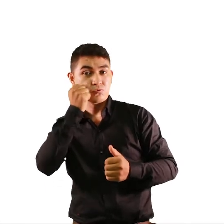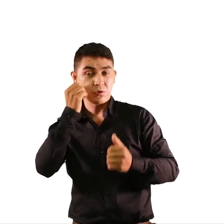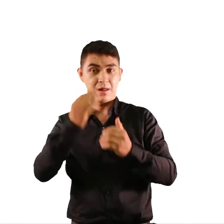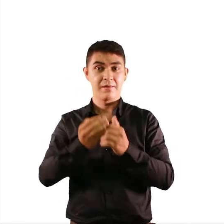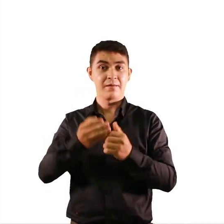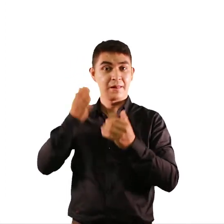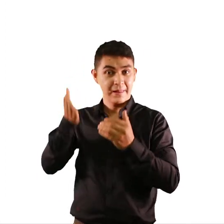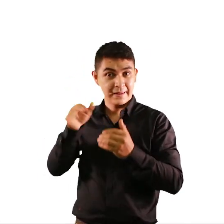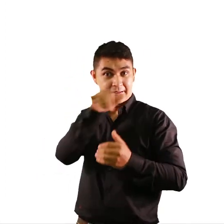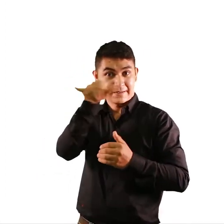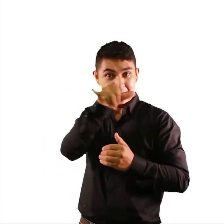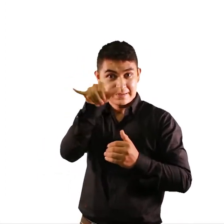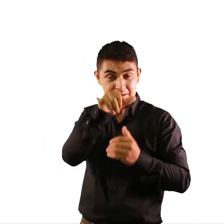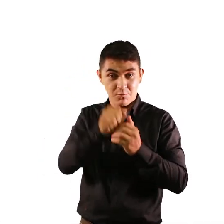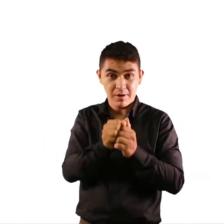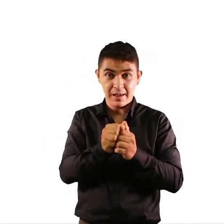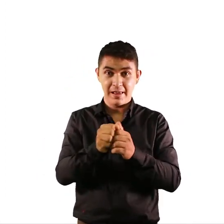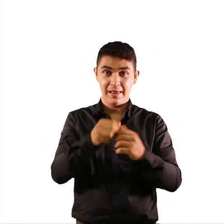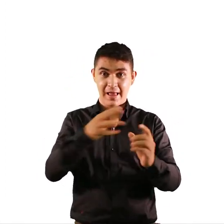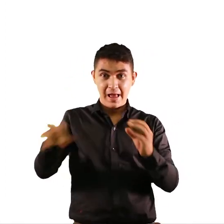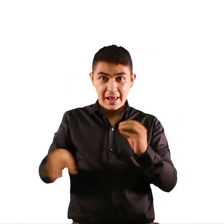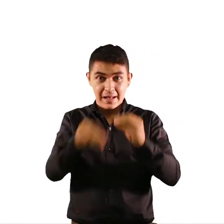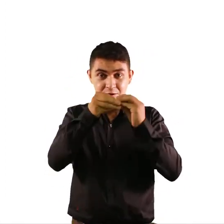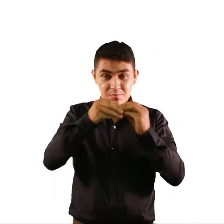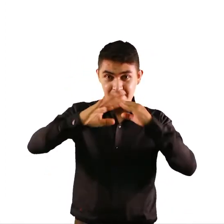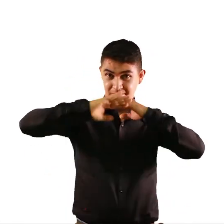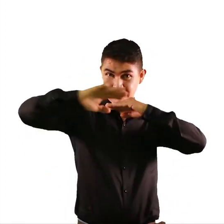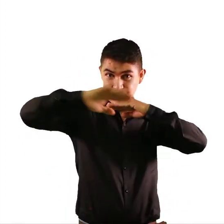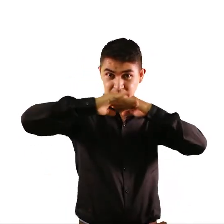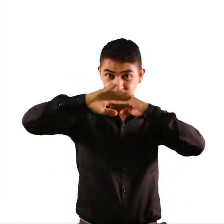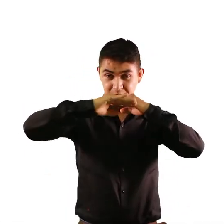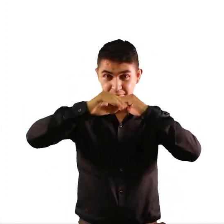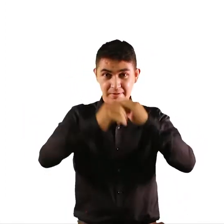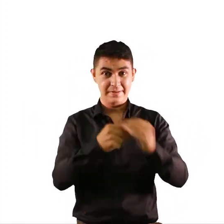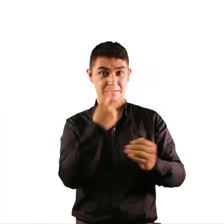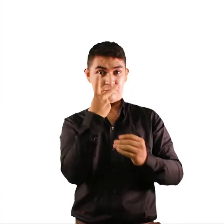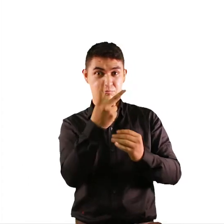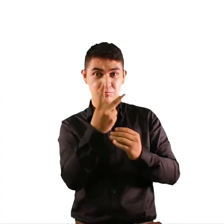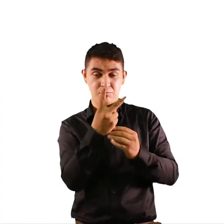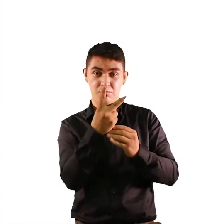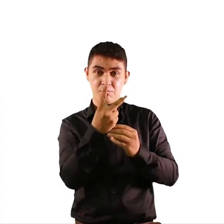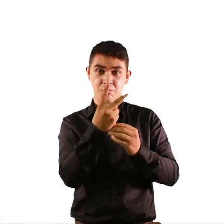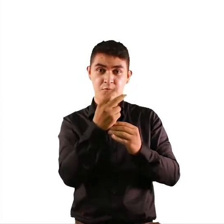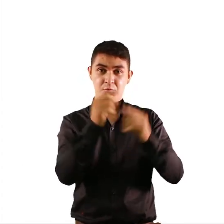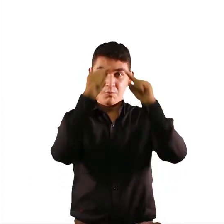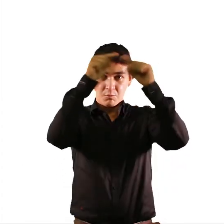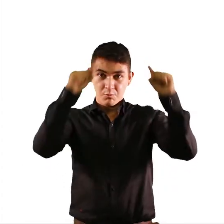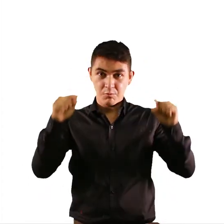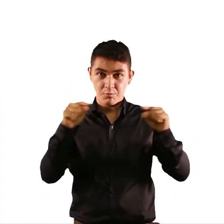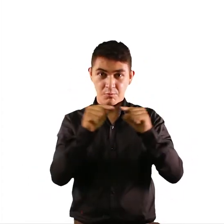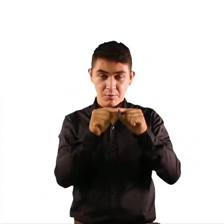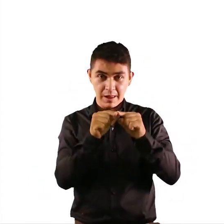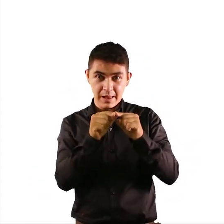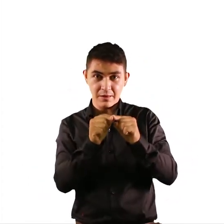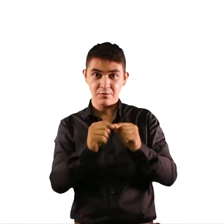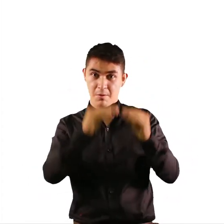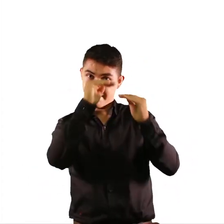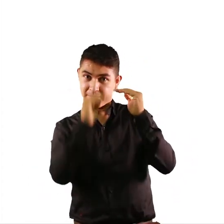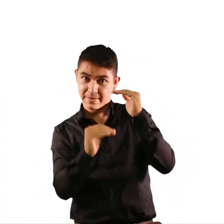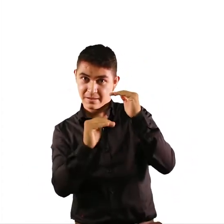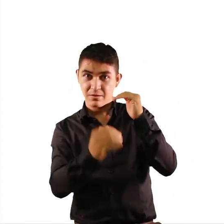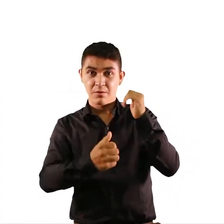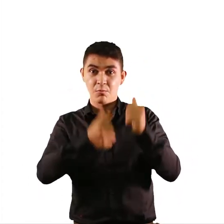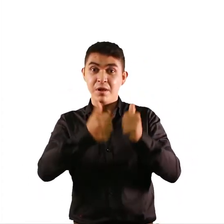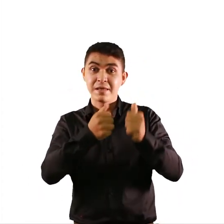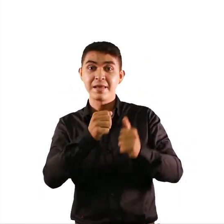igual a la suma de la superficie de los 2 cuadrados menores, que son el amarillo